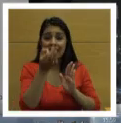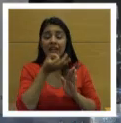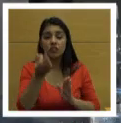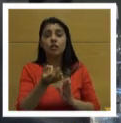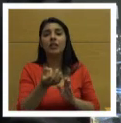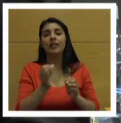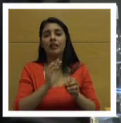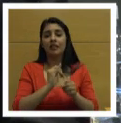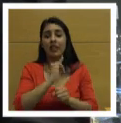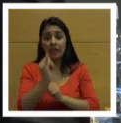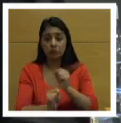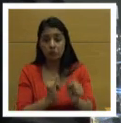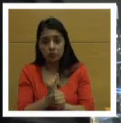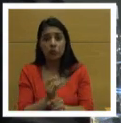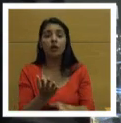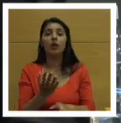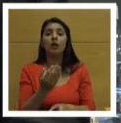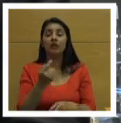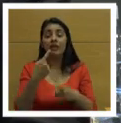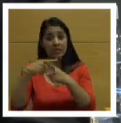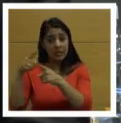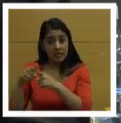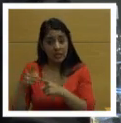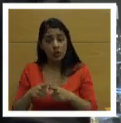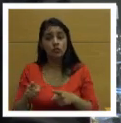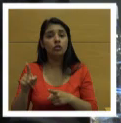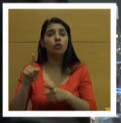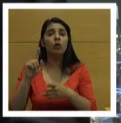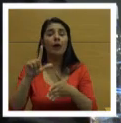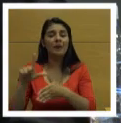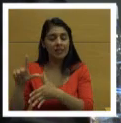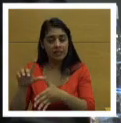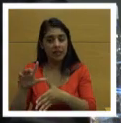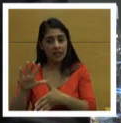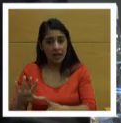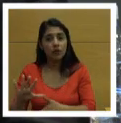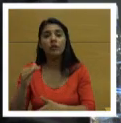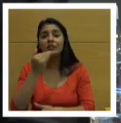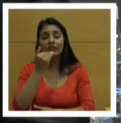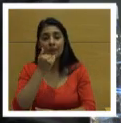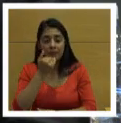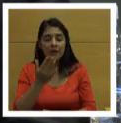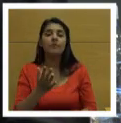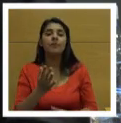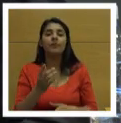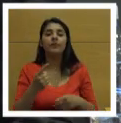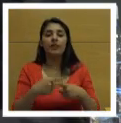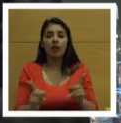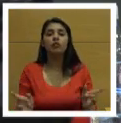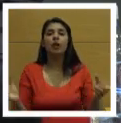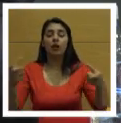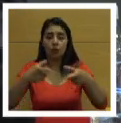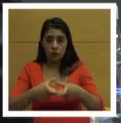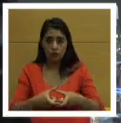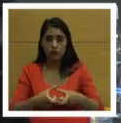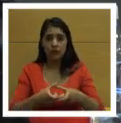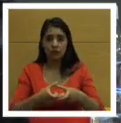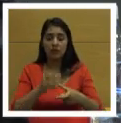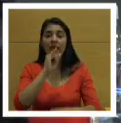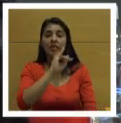Universal, del Sistema Interamericano y declaraciones emanadas de la Cumbre Judicial Iberoamericana.